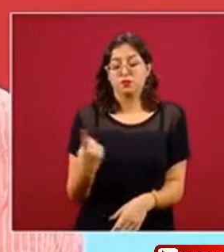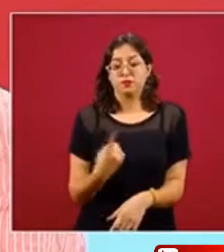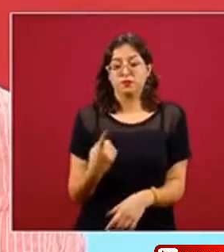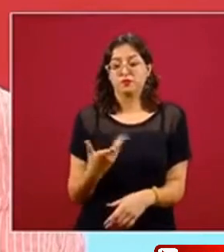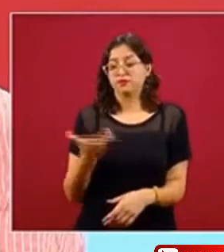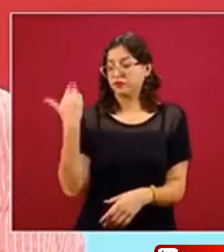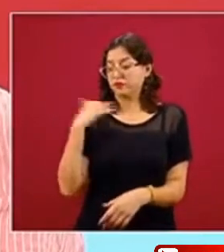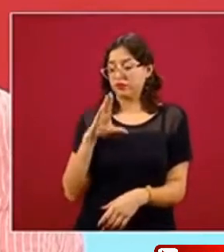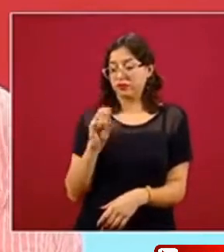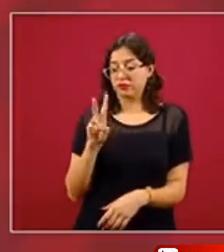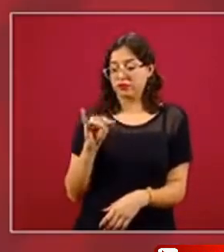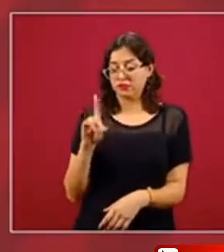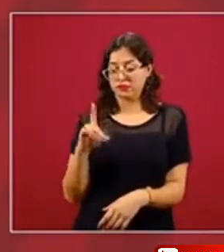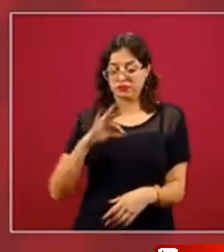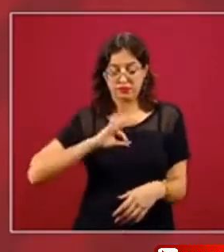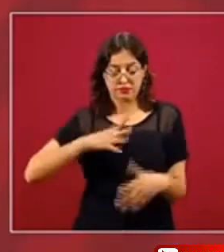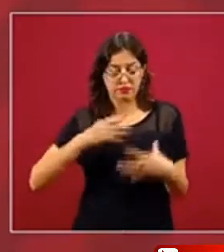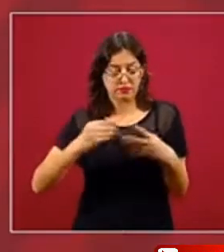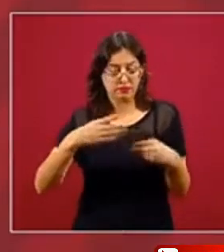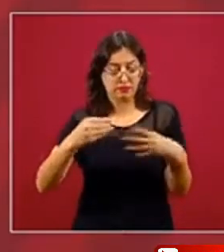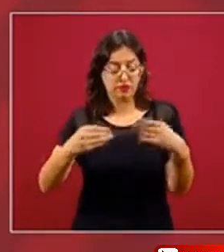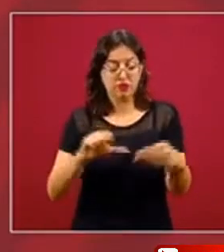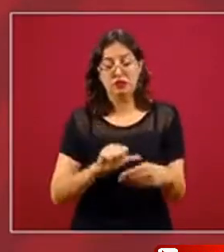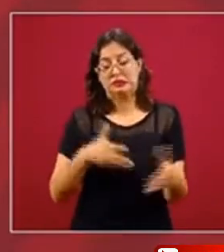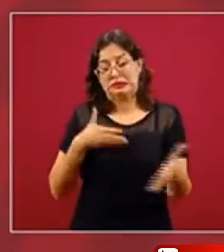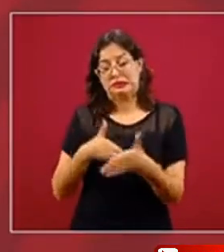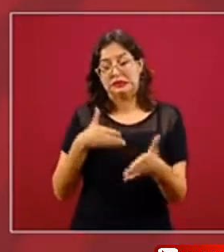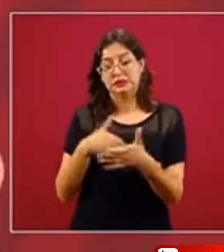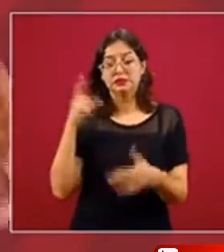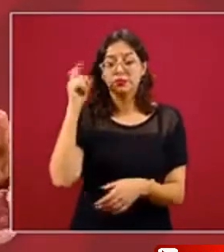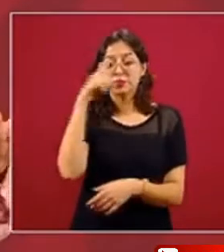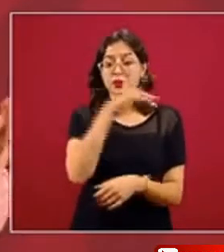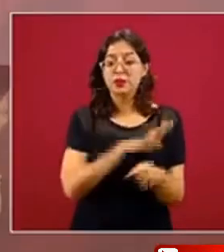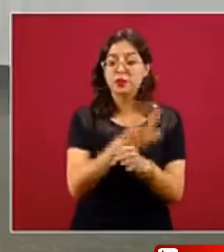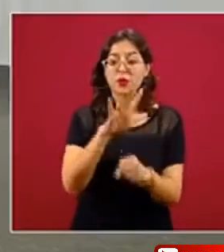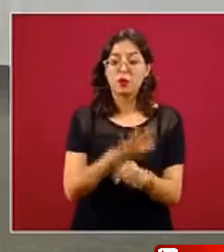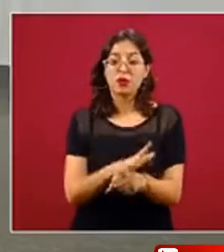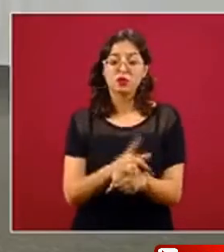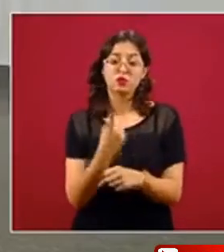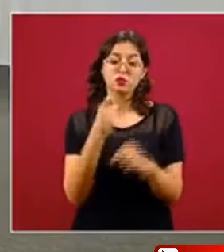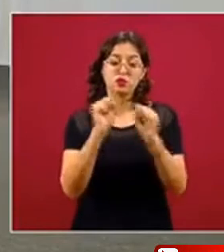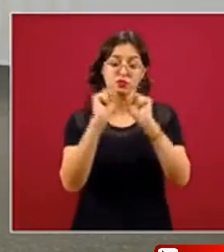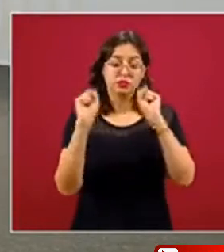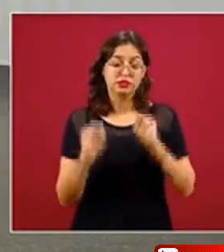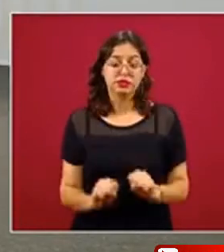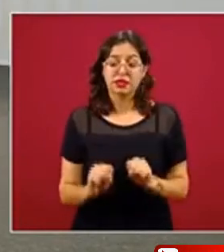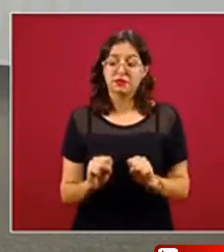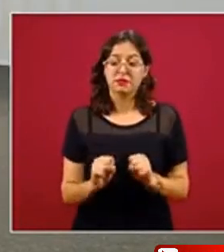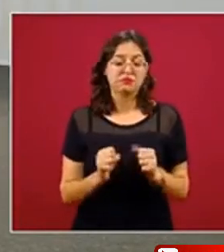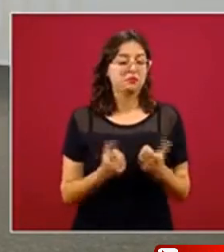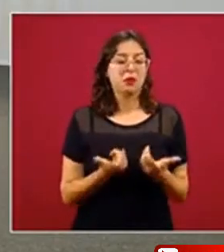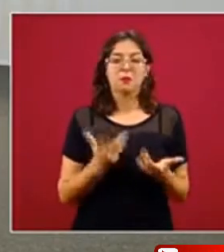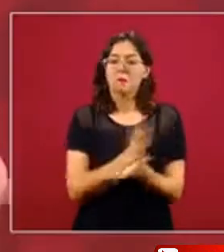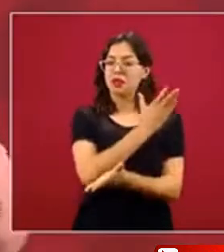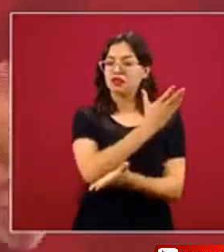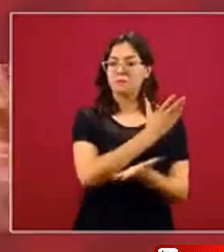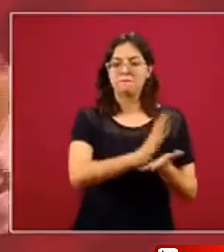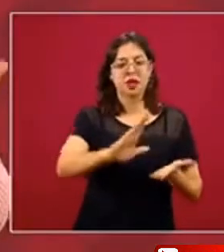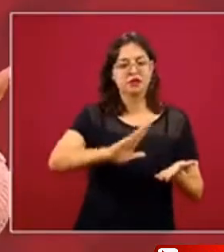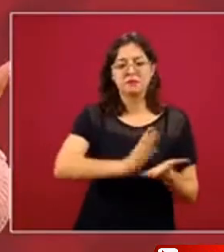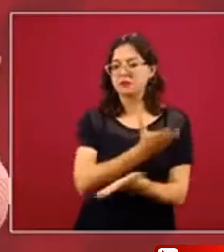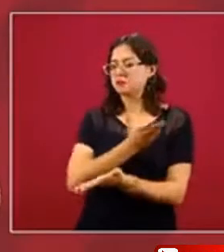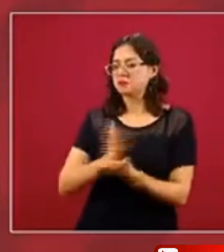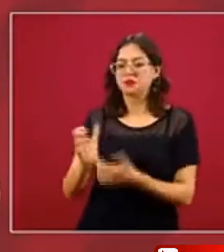empezó la epidemia de COVID, otra de las trabas que teníamos es un sistema que estaba sobrefragmentado, que no